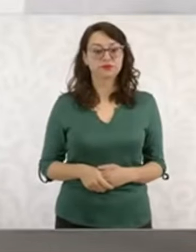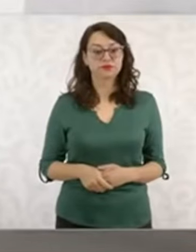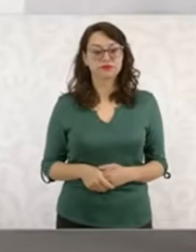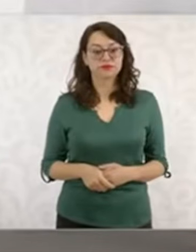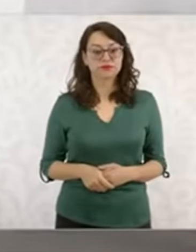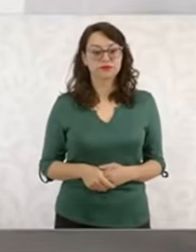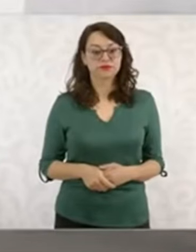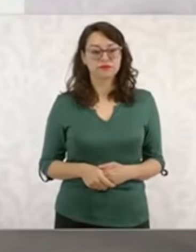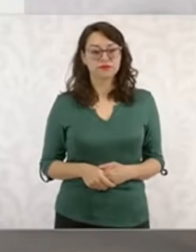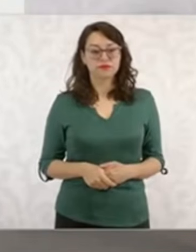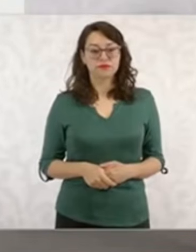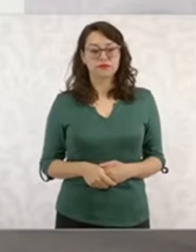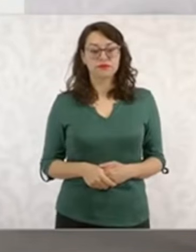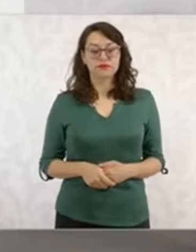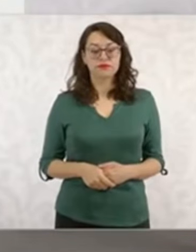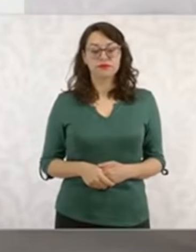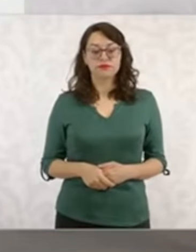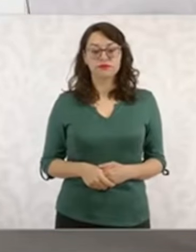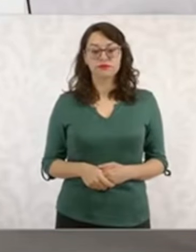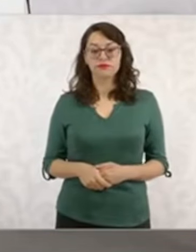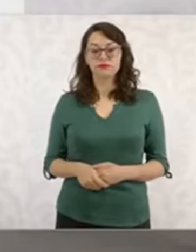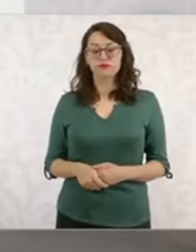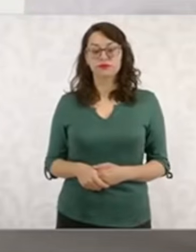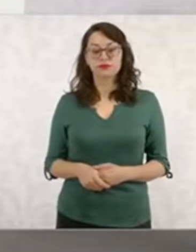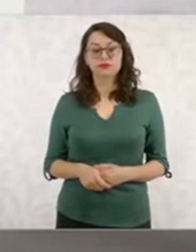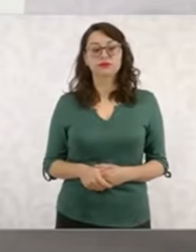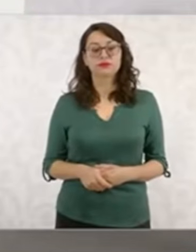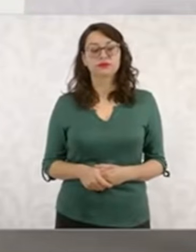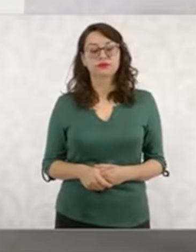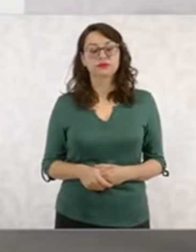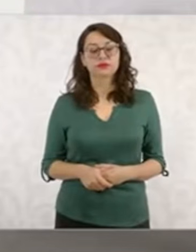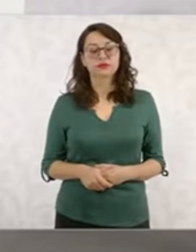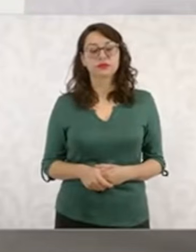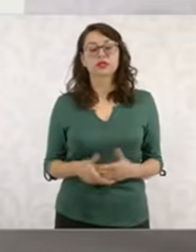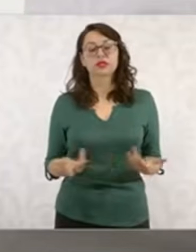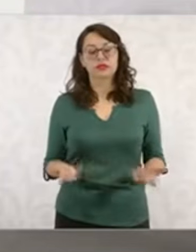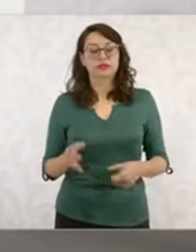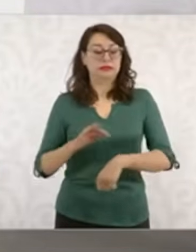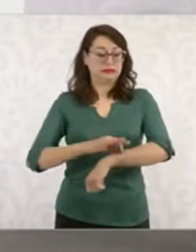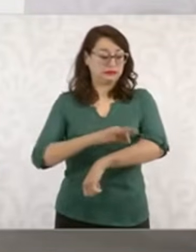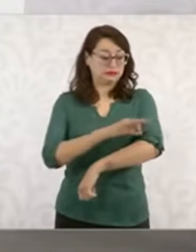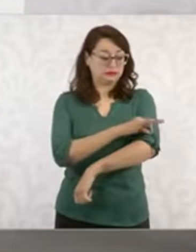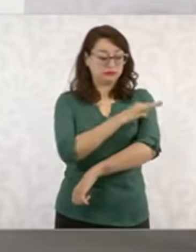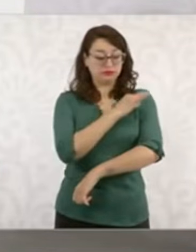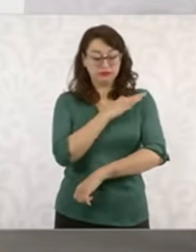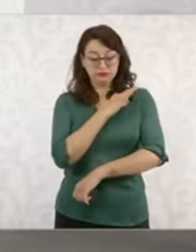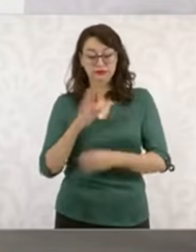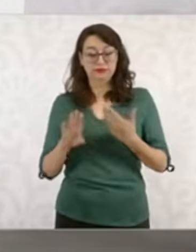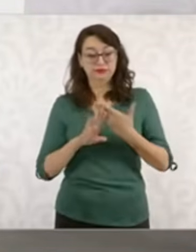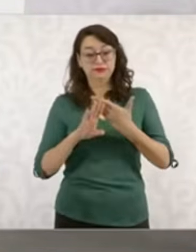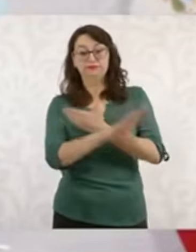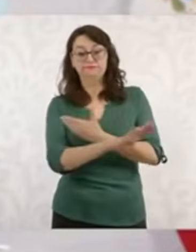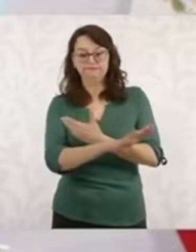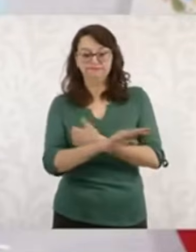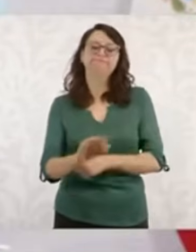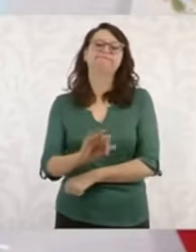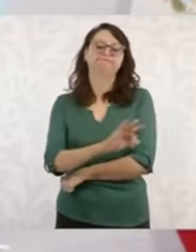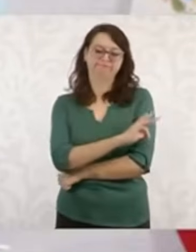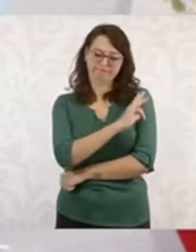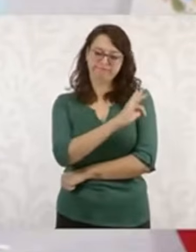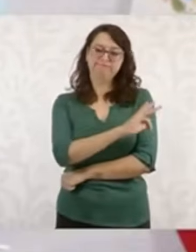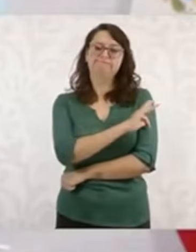la estrategia para contener el sarampión, desde luego, es vacunarse.